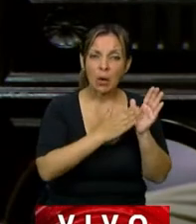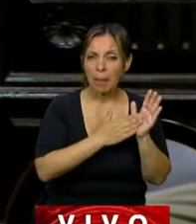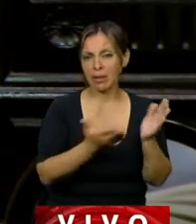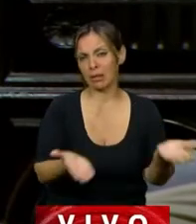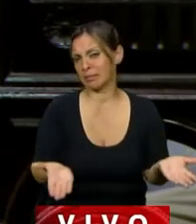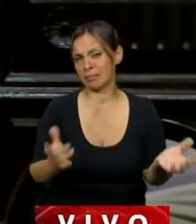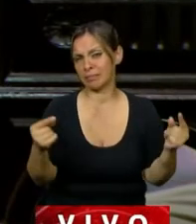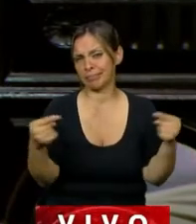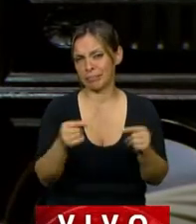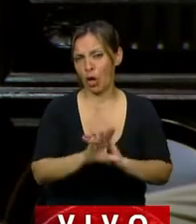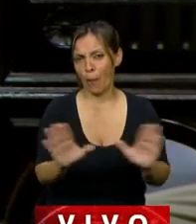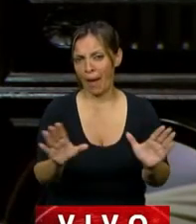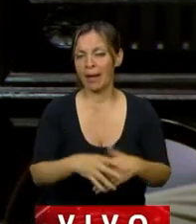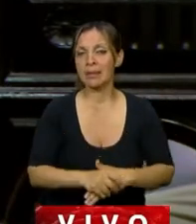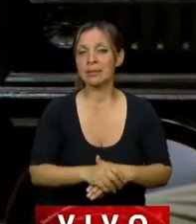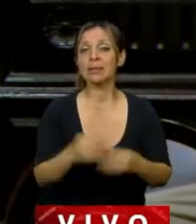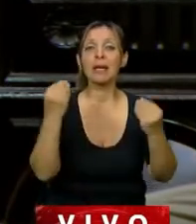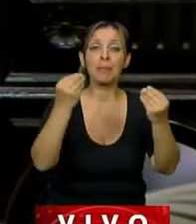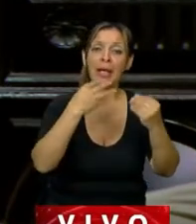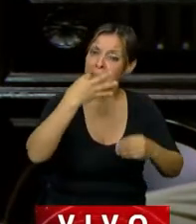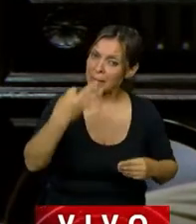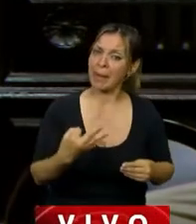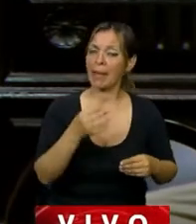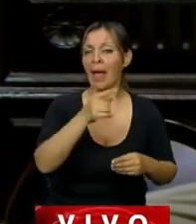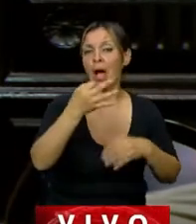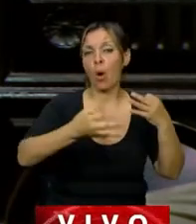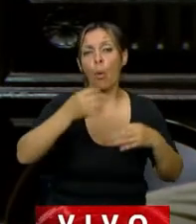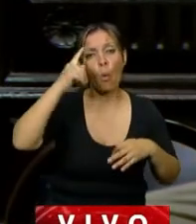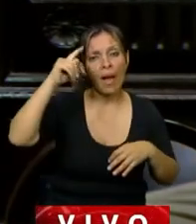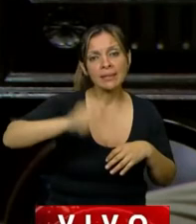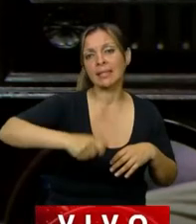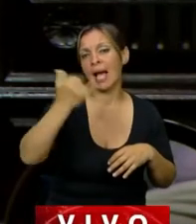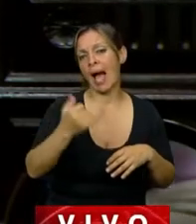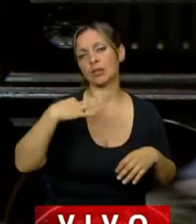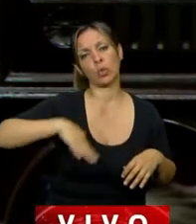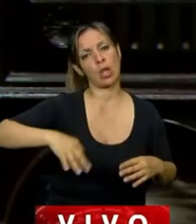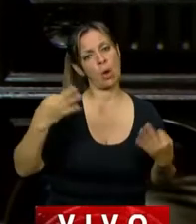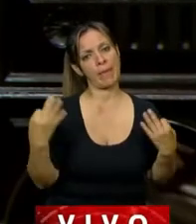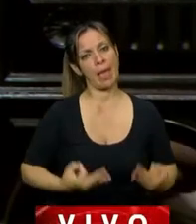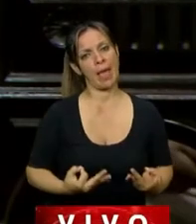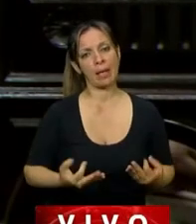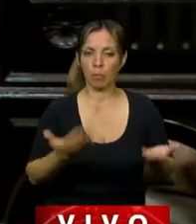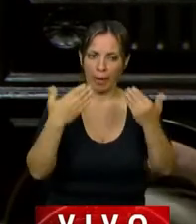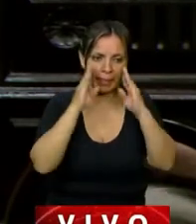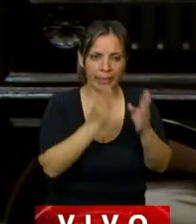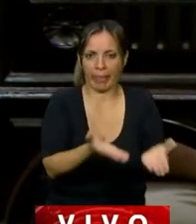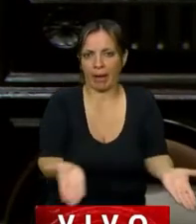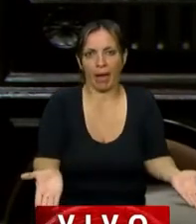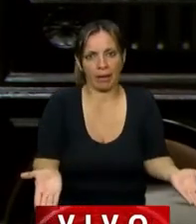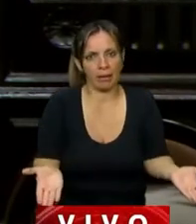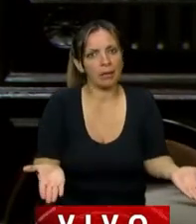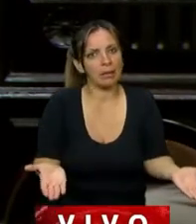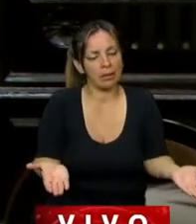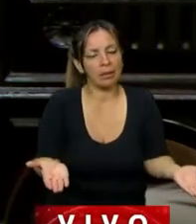más allá de eso, tiene una remuneración bastante digna como para dedicarle esa dedicación justamente, y valga la